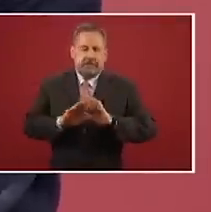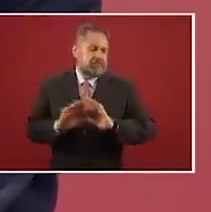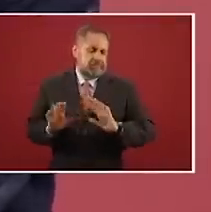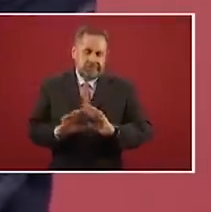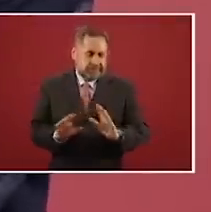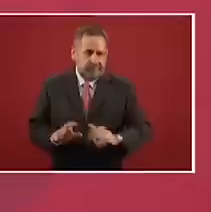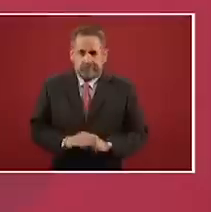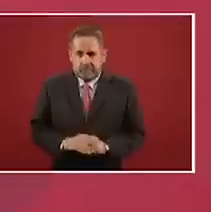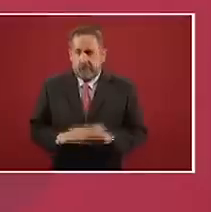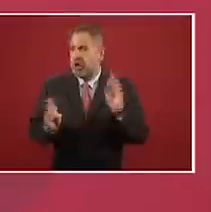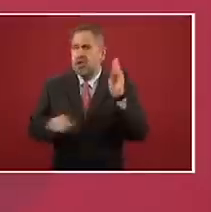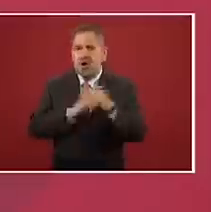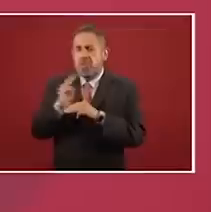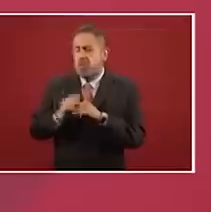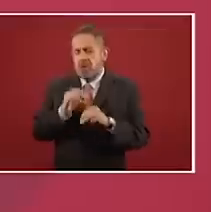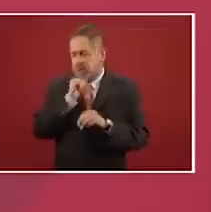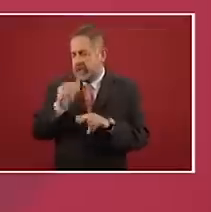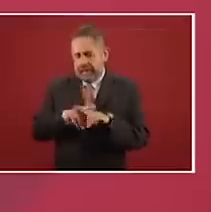en el mundo,